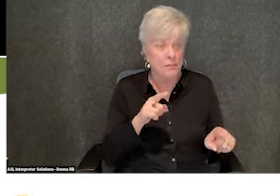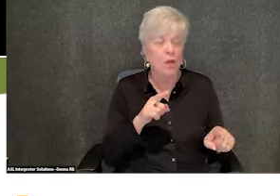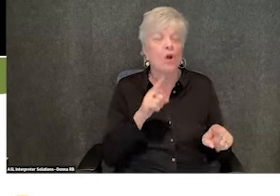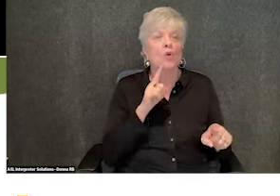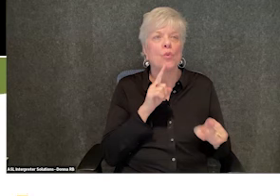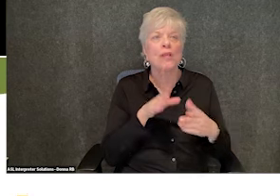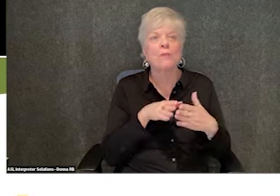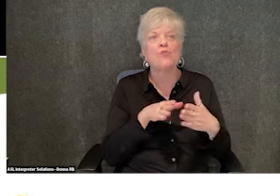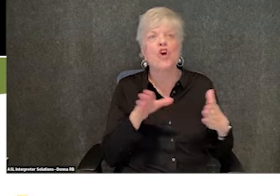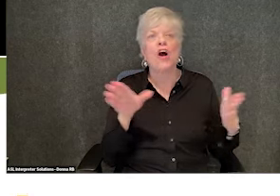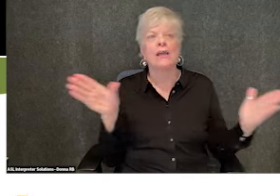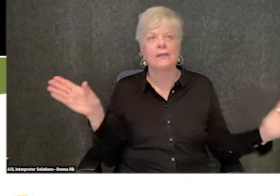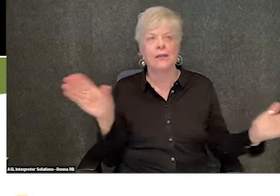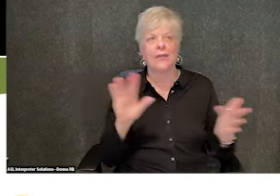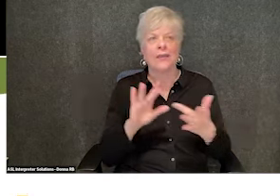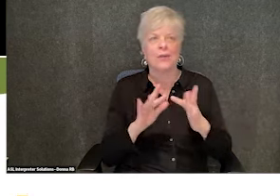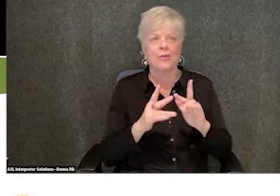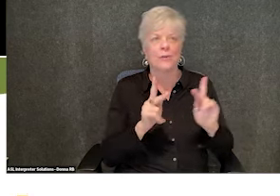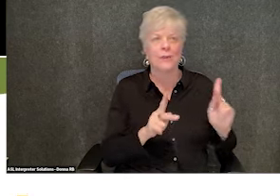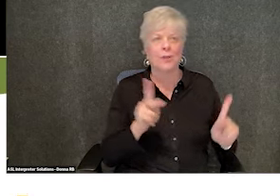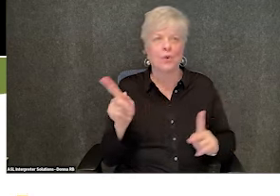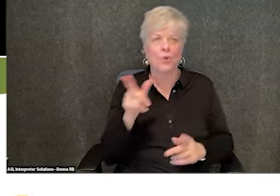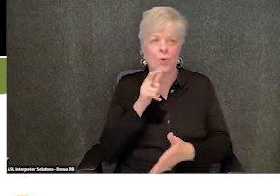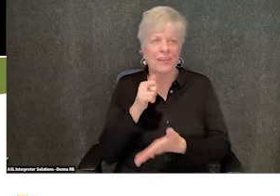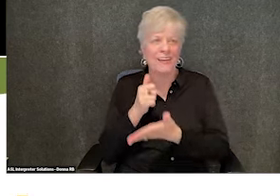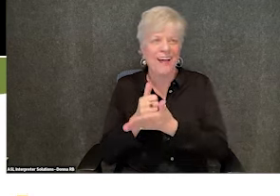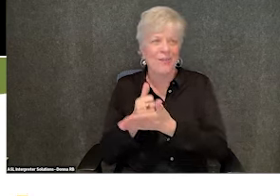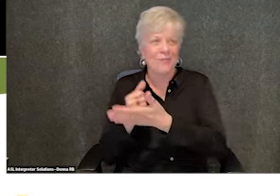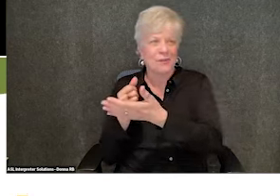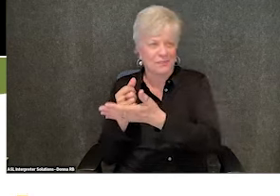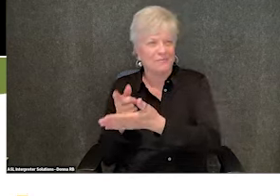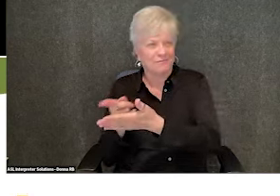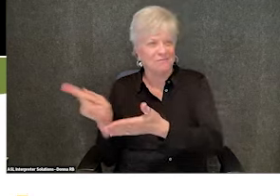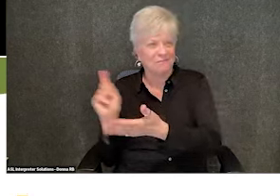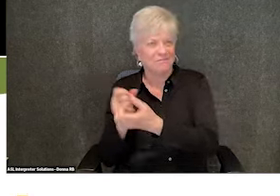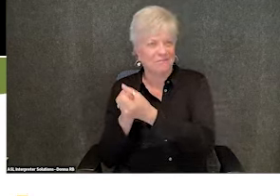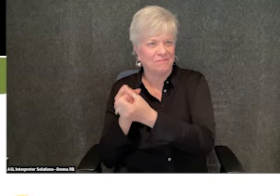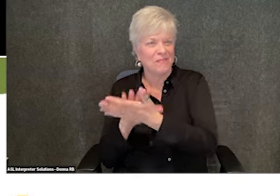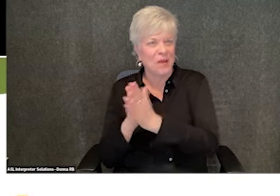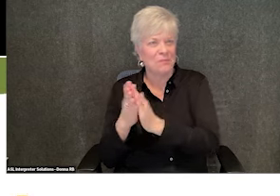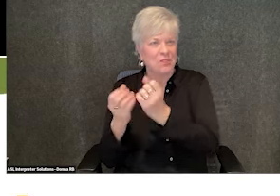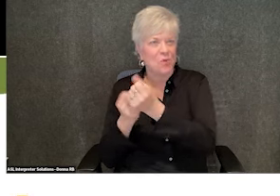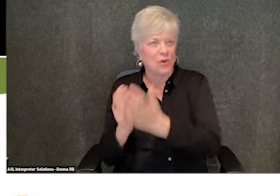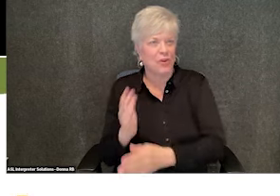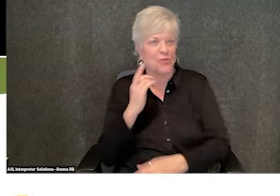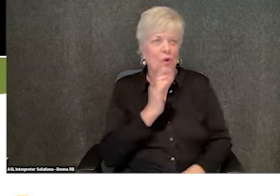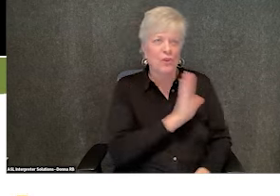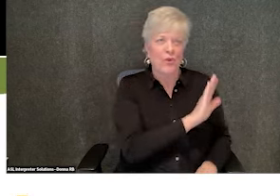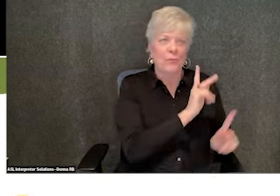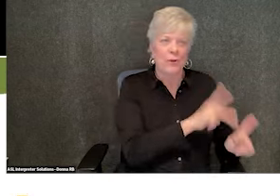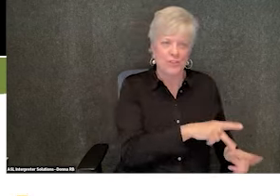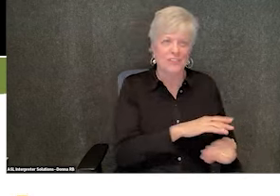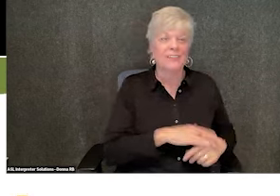mayores, acuerdos de toma de decisiones con apoyo,